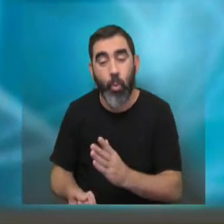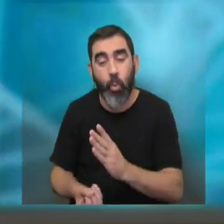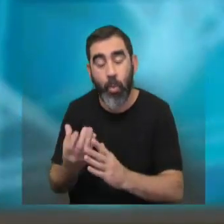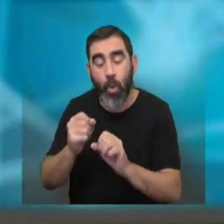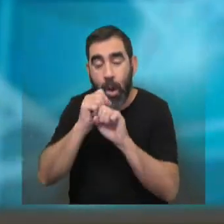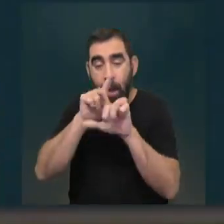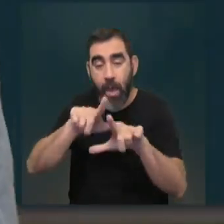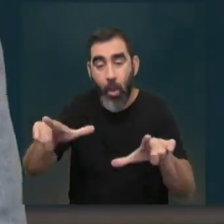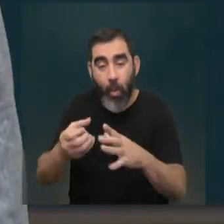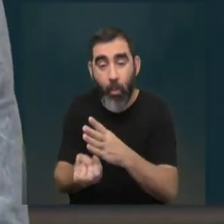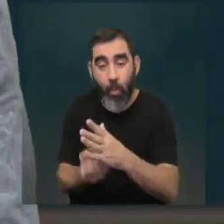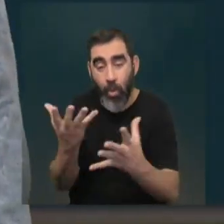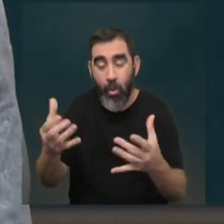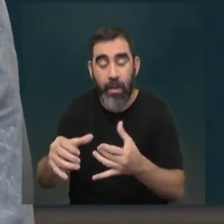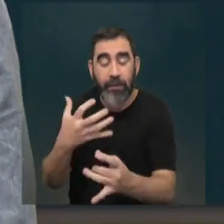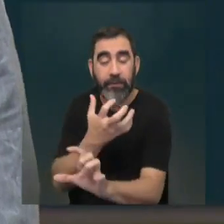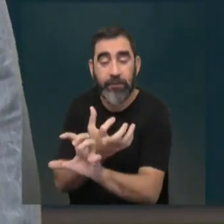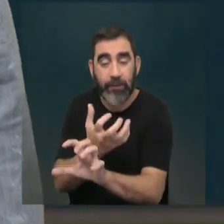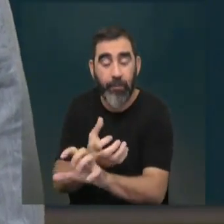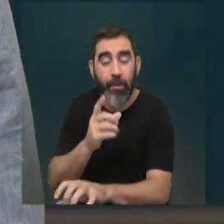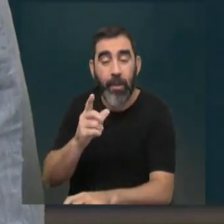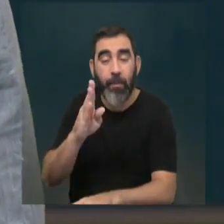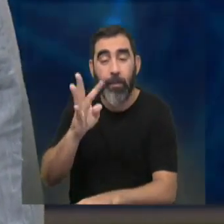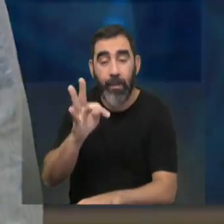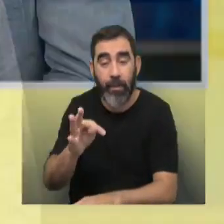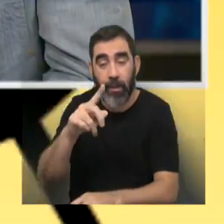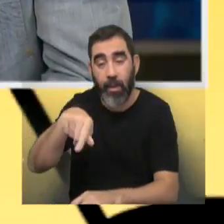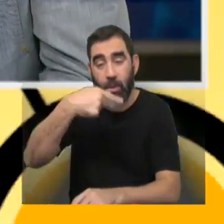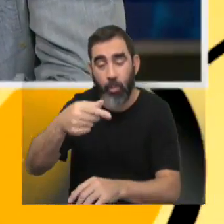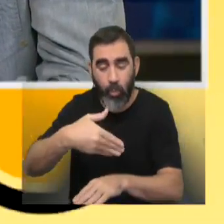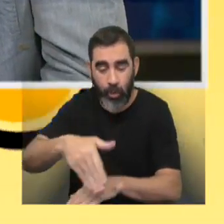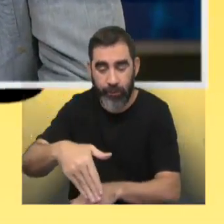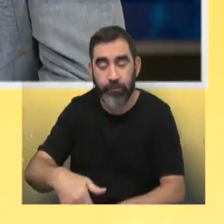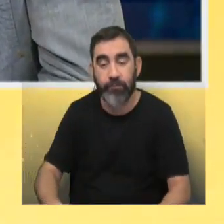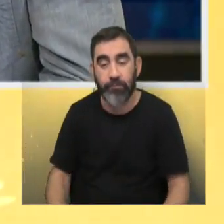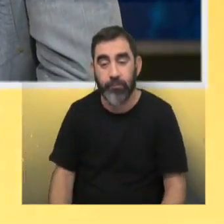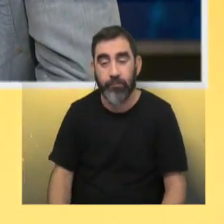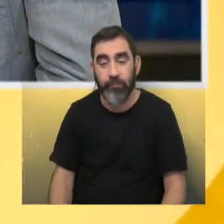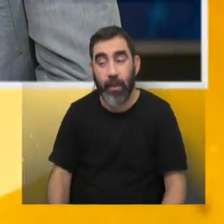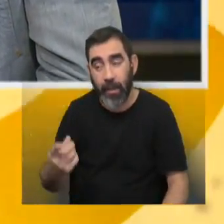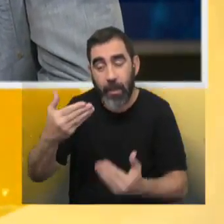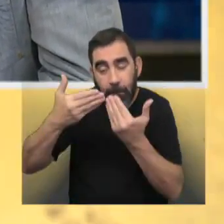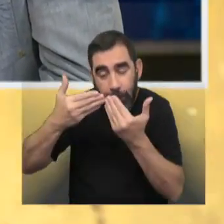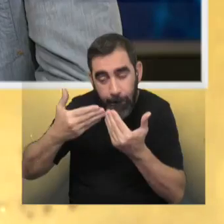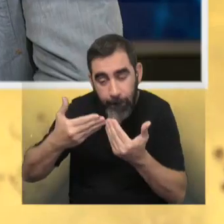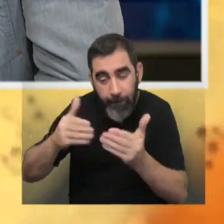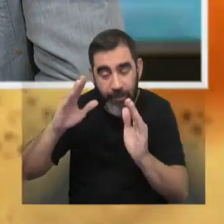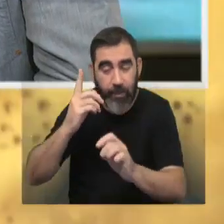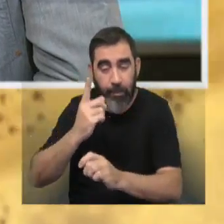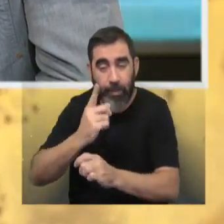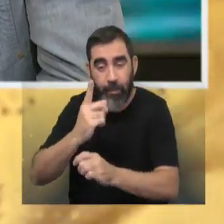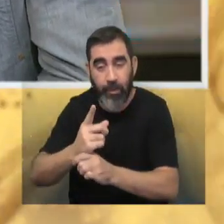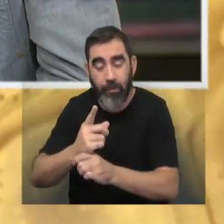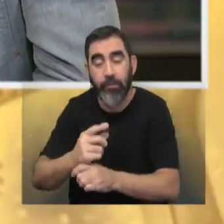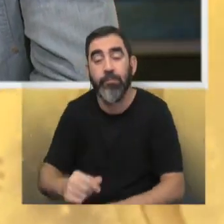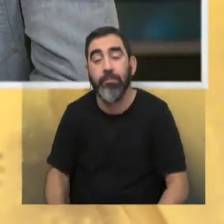lenguaje, los que hoy están atrás de ChatGPT, etcétera. ChatGPT aparece después, un poco más tarde, pero ya en ese momento empiezan a surgir los grandes